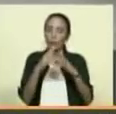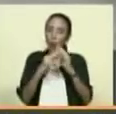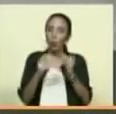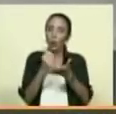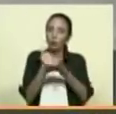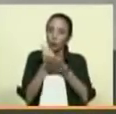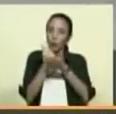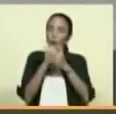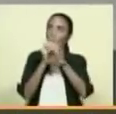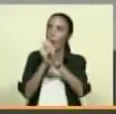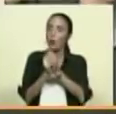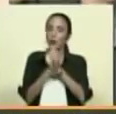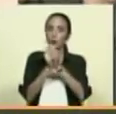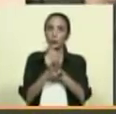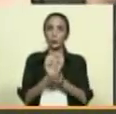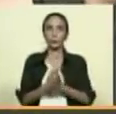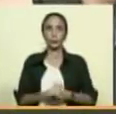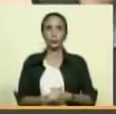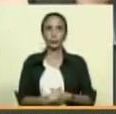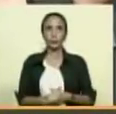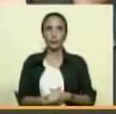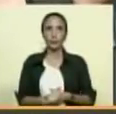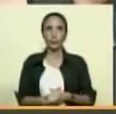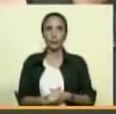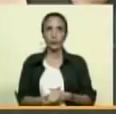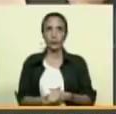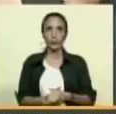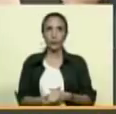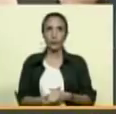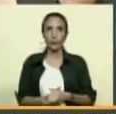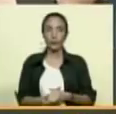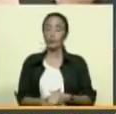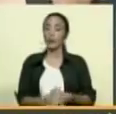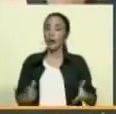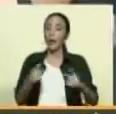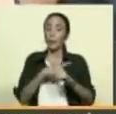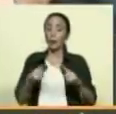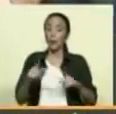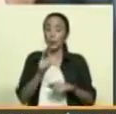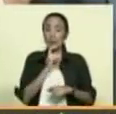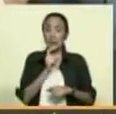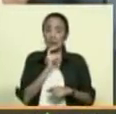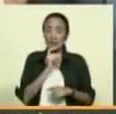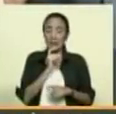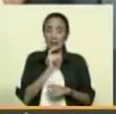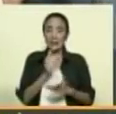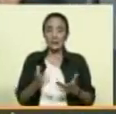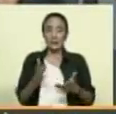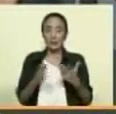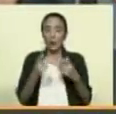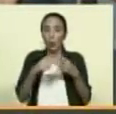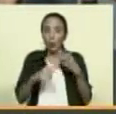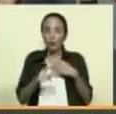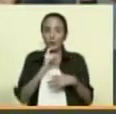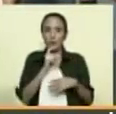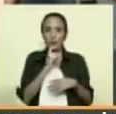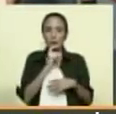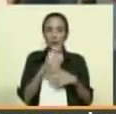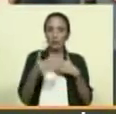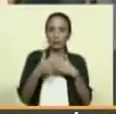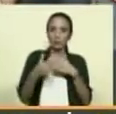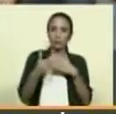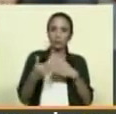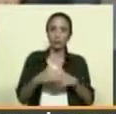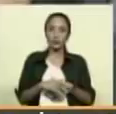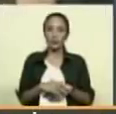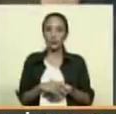Pero cuando las cosas se ponen duras, yo digo, oh pueblo amado de Venezuela, creo en ti, creo en el pueblo, tengo